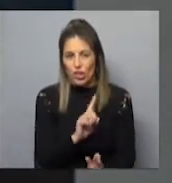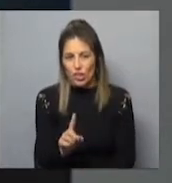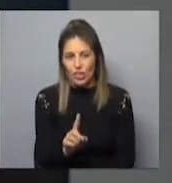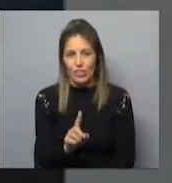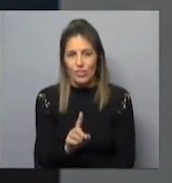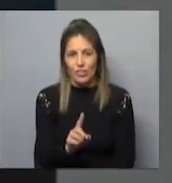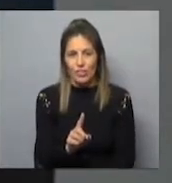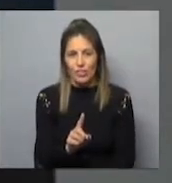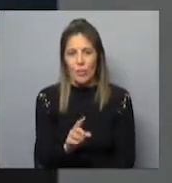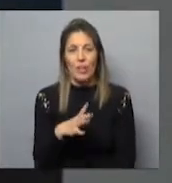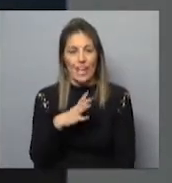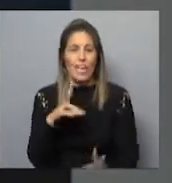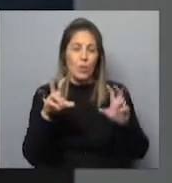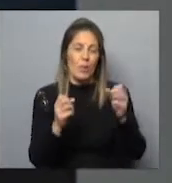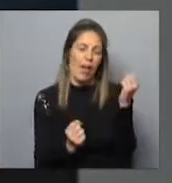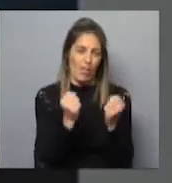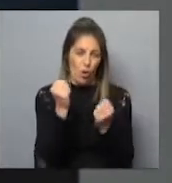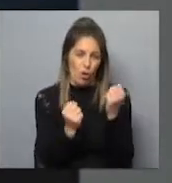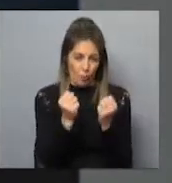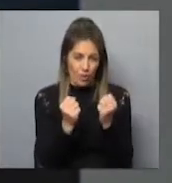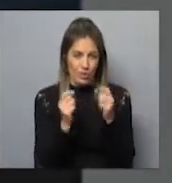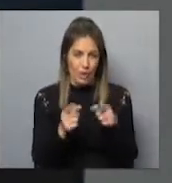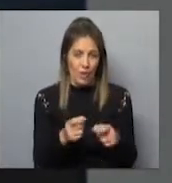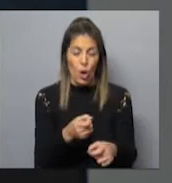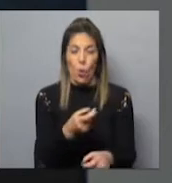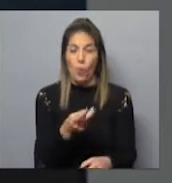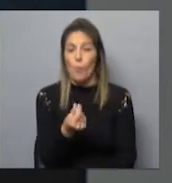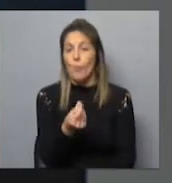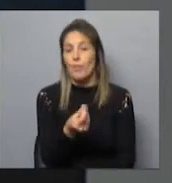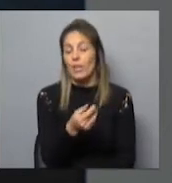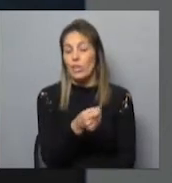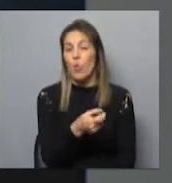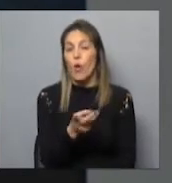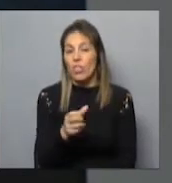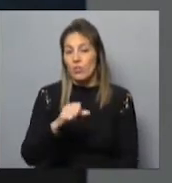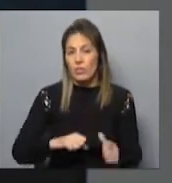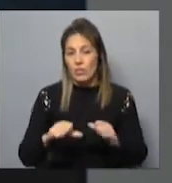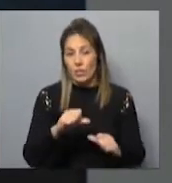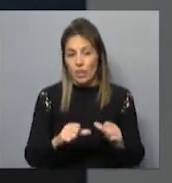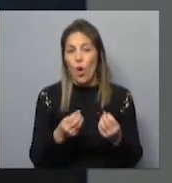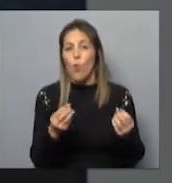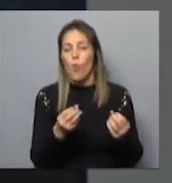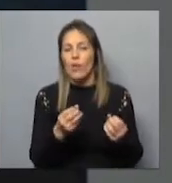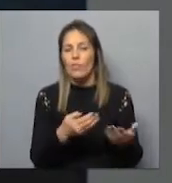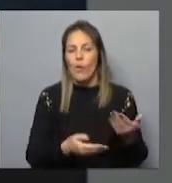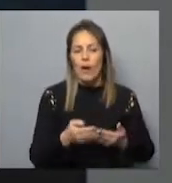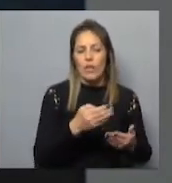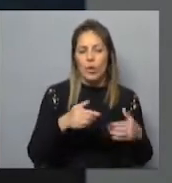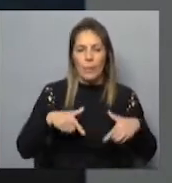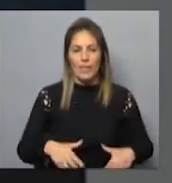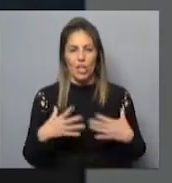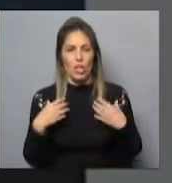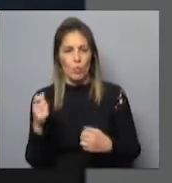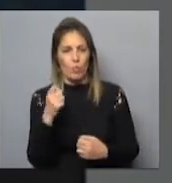sea hay temas económicos y bueno cuando está en una cirugía cuanto transó con el ministerio de salud pública para el cuánto me